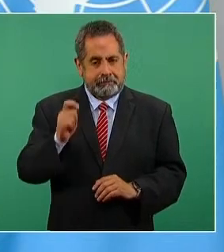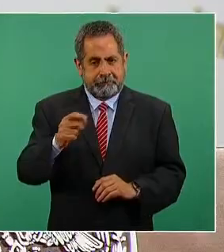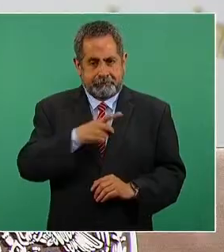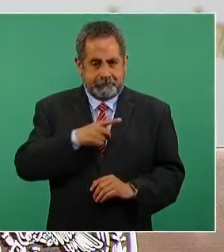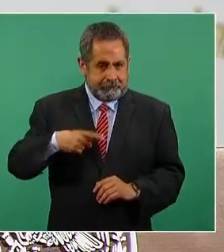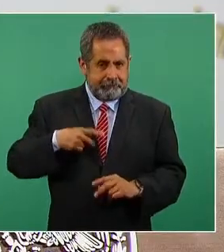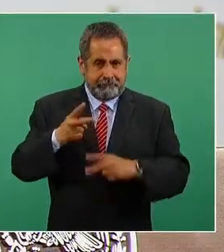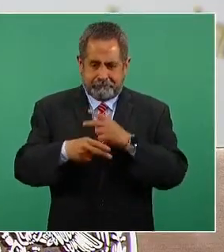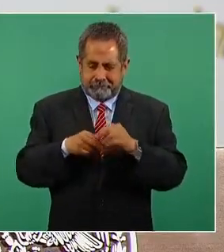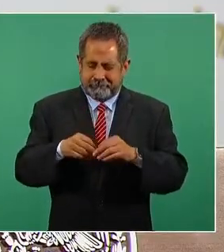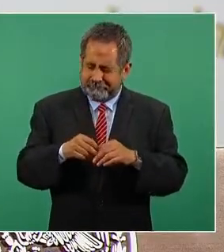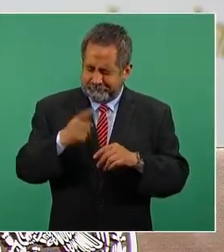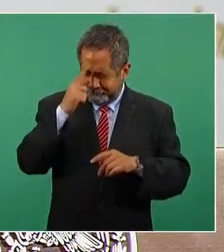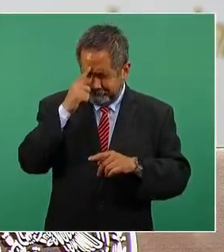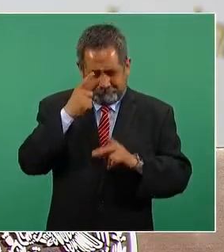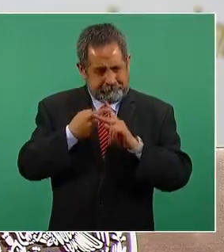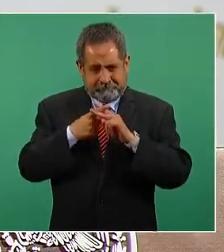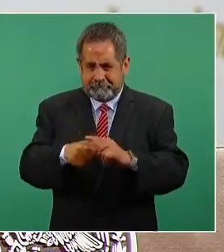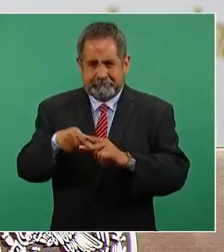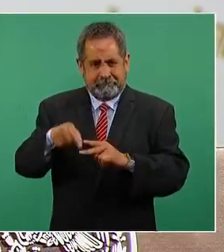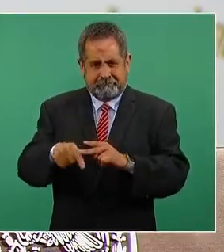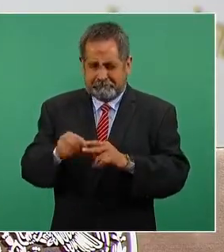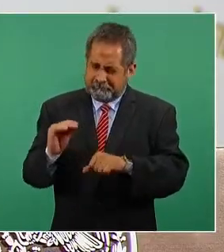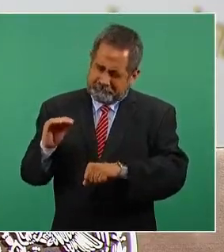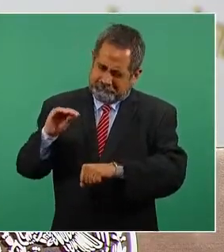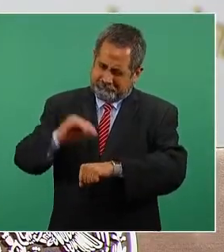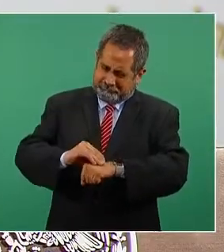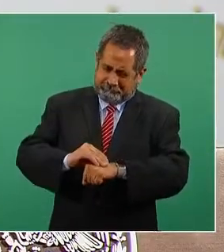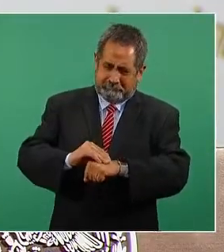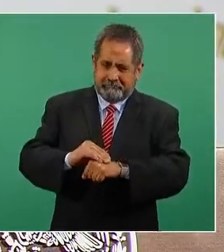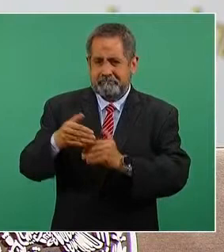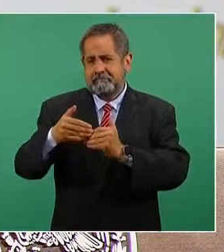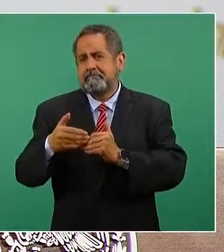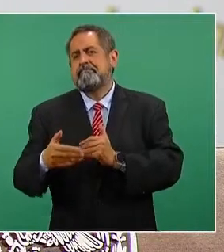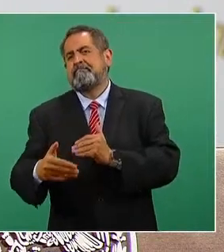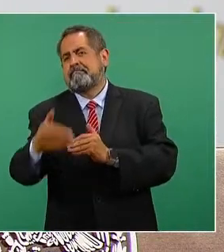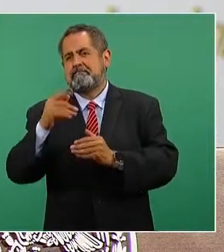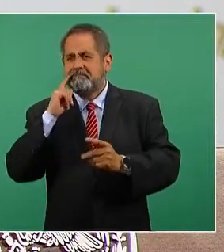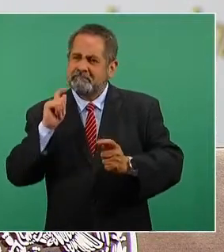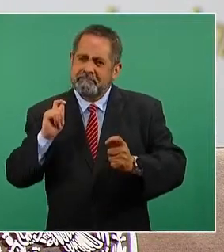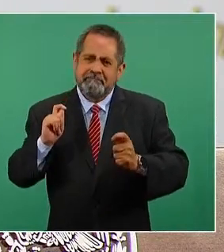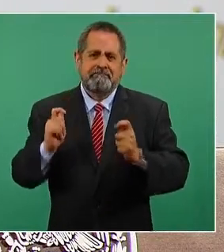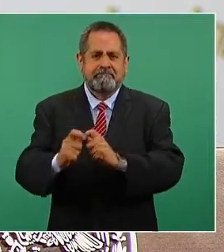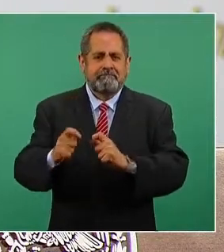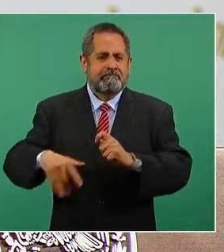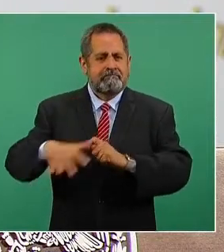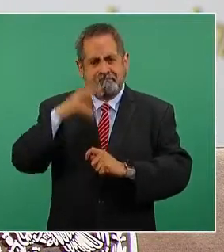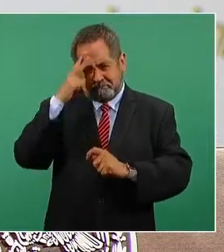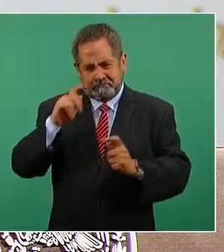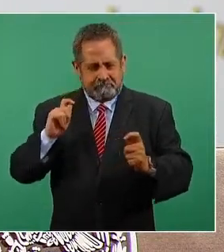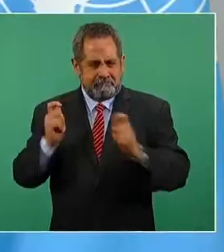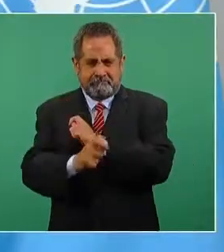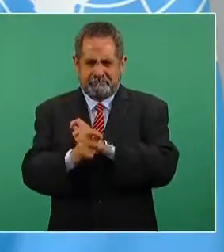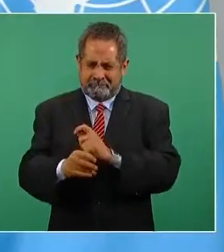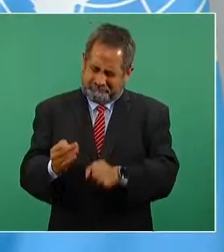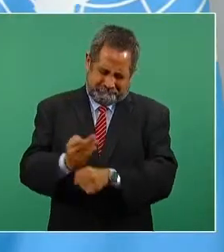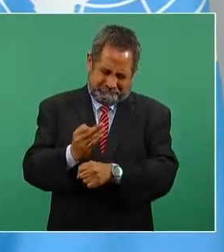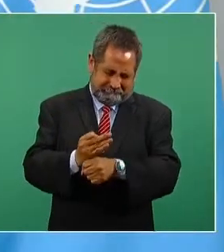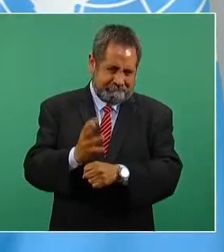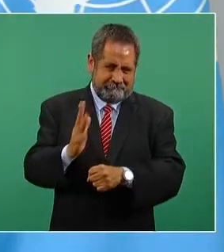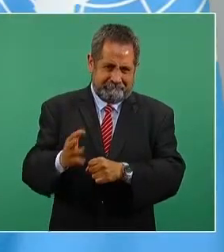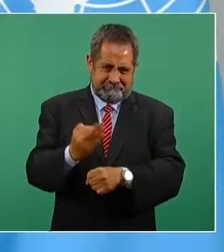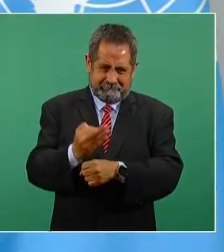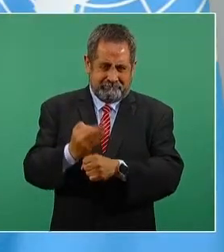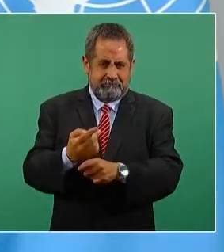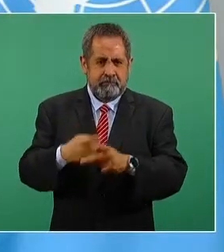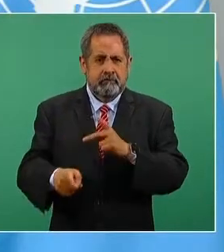tenemos que sentar las bases de la transformación de México. Ya,